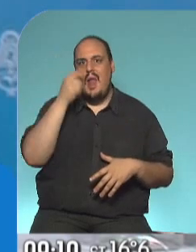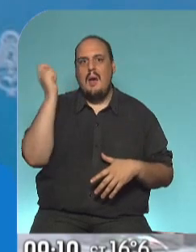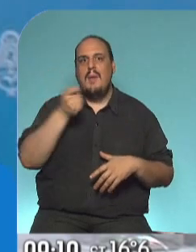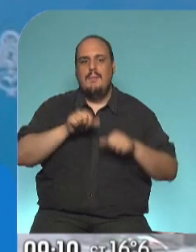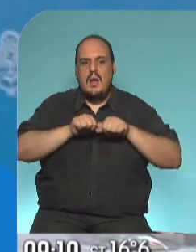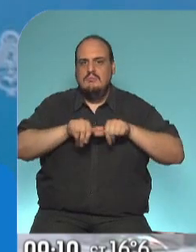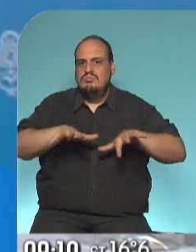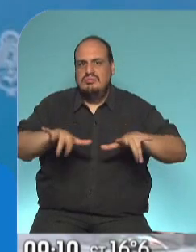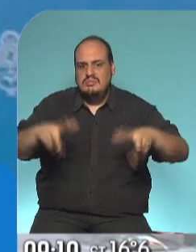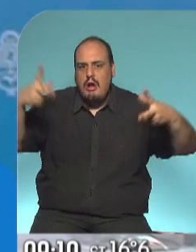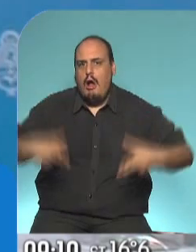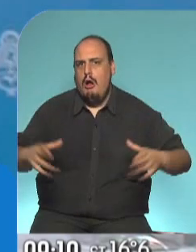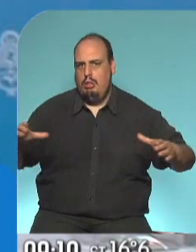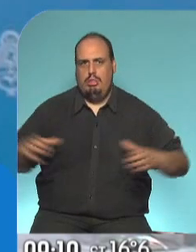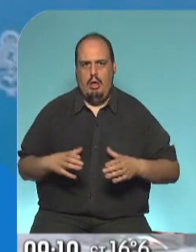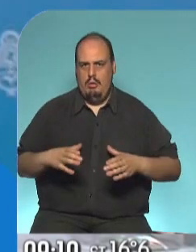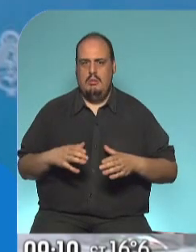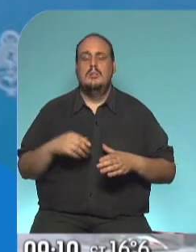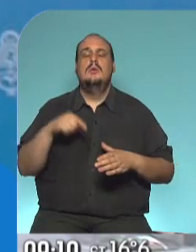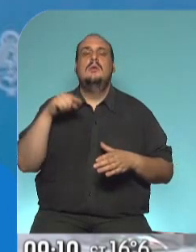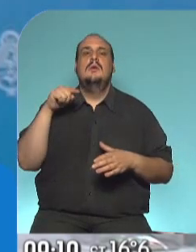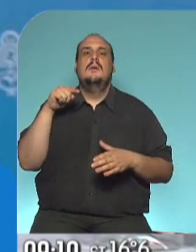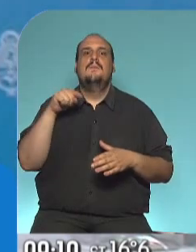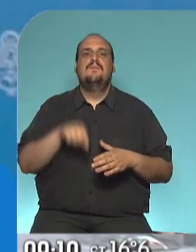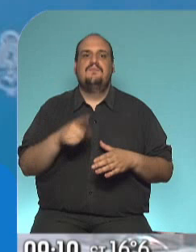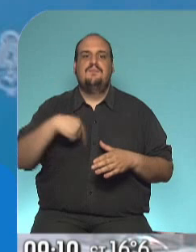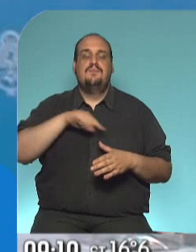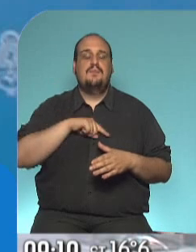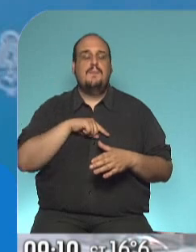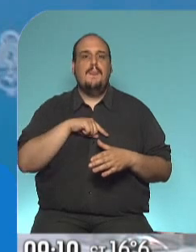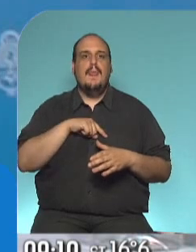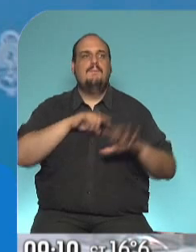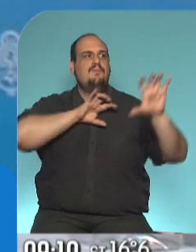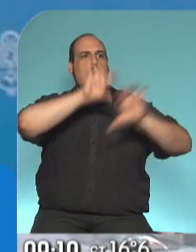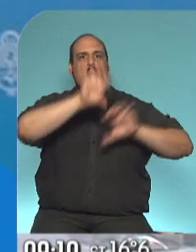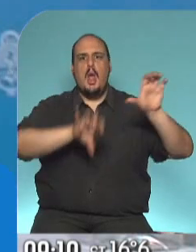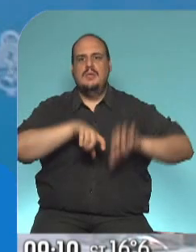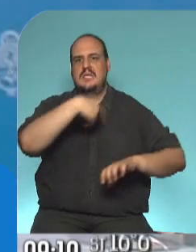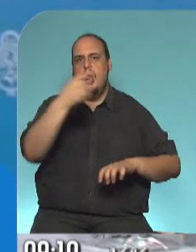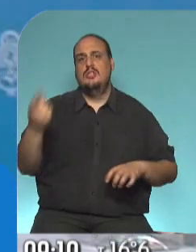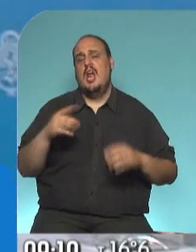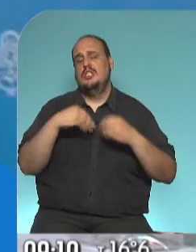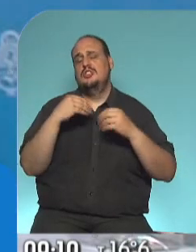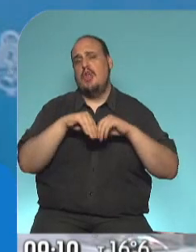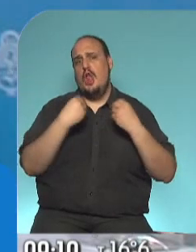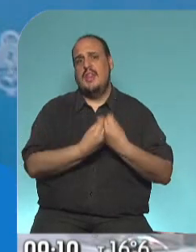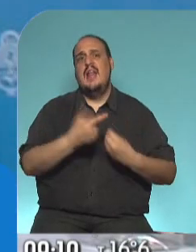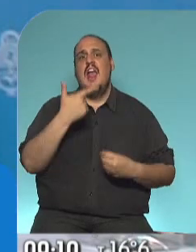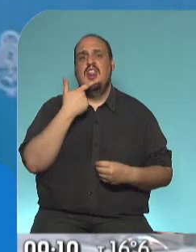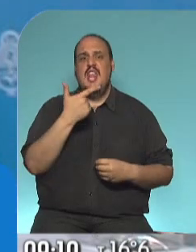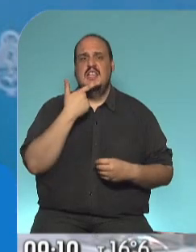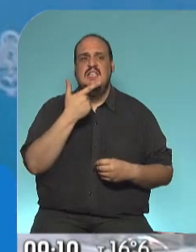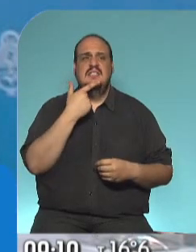la transmisión comunitaria en esas áreas estamos con el resto de las provincias que son 17 con departamentos